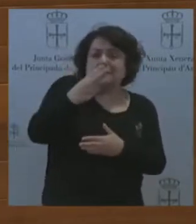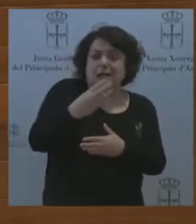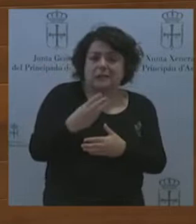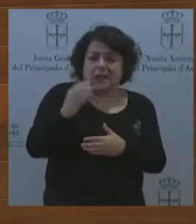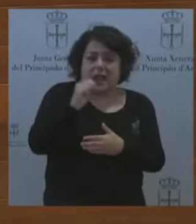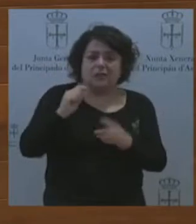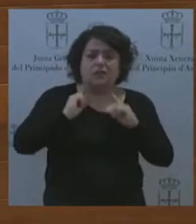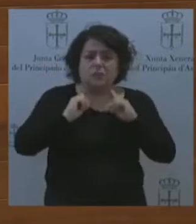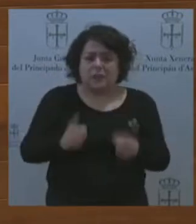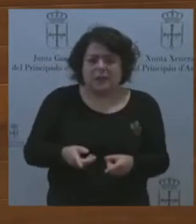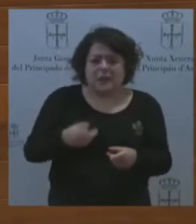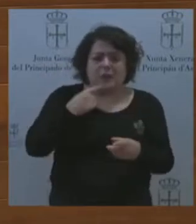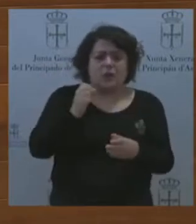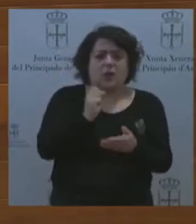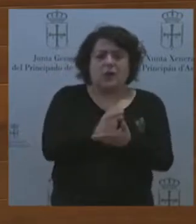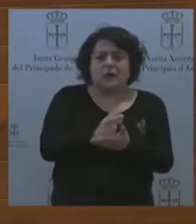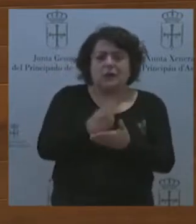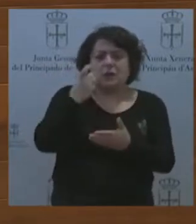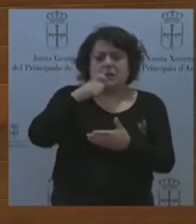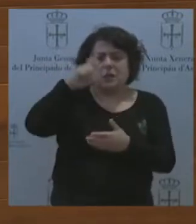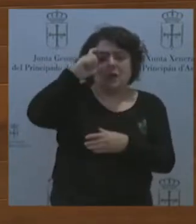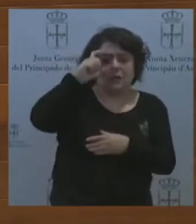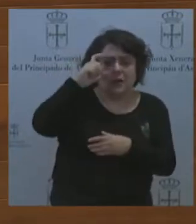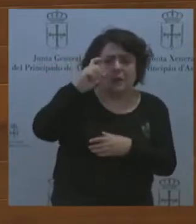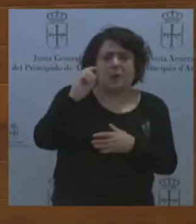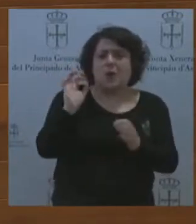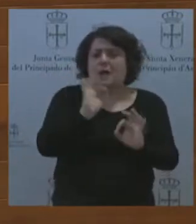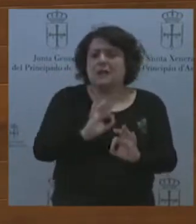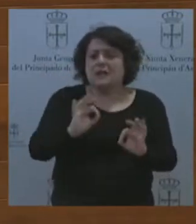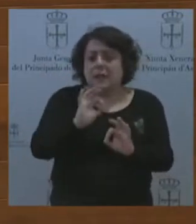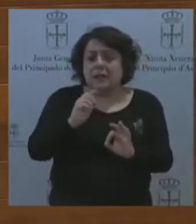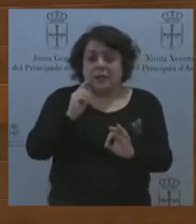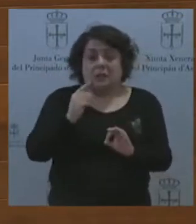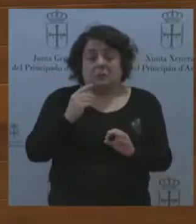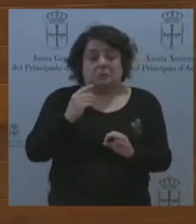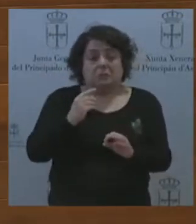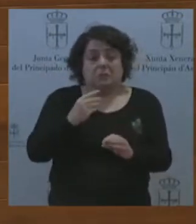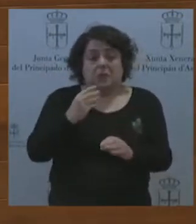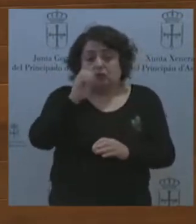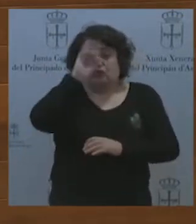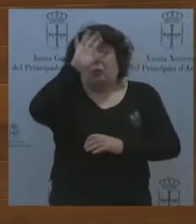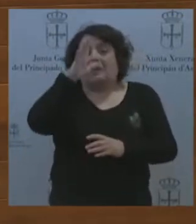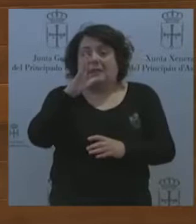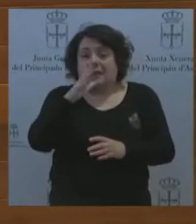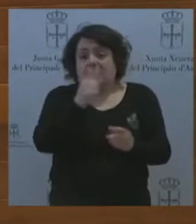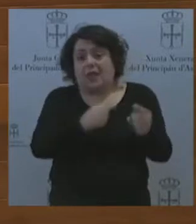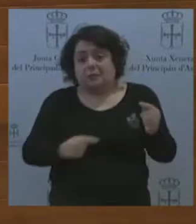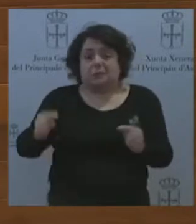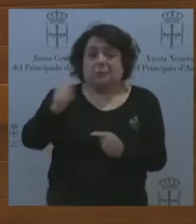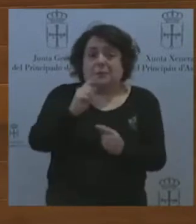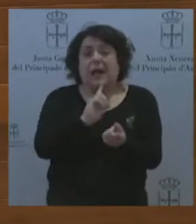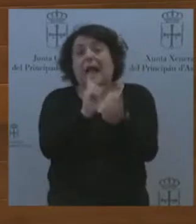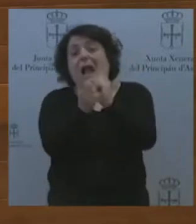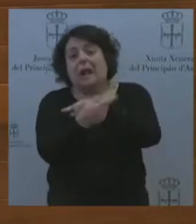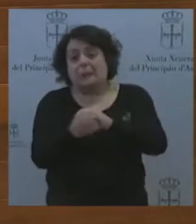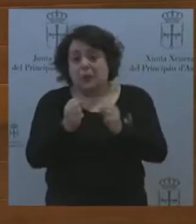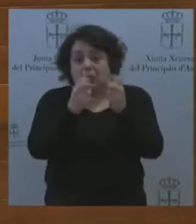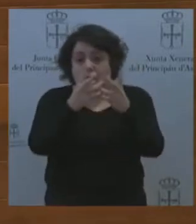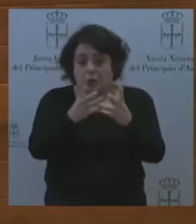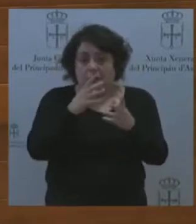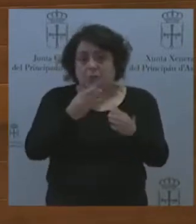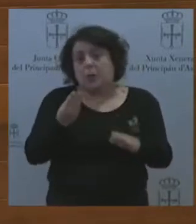sorprendería que se invirtiese la curva a consecuencia de las paguitas que se han prometido. Pero, en fin, señorías, han sido 3